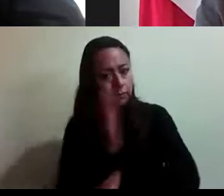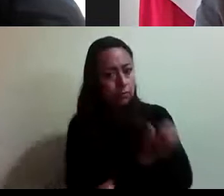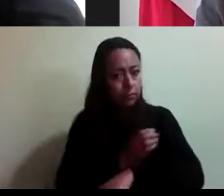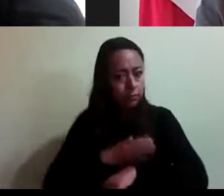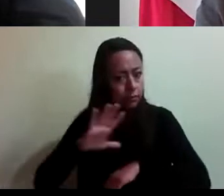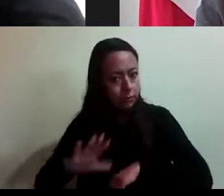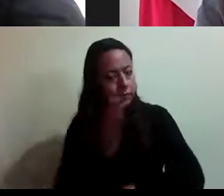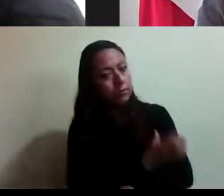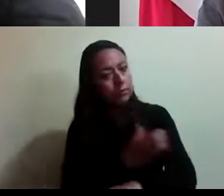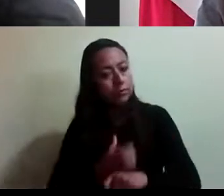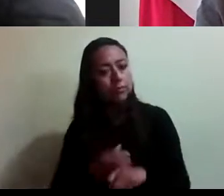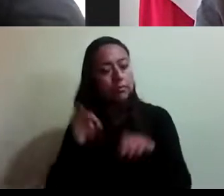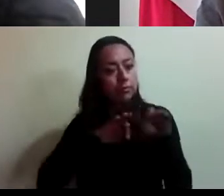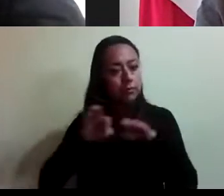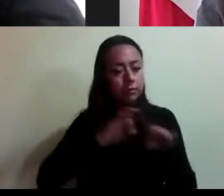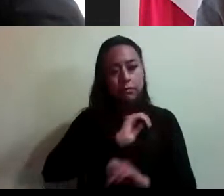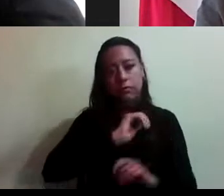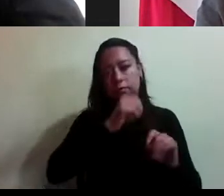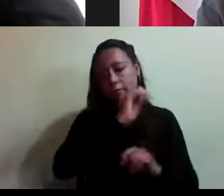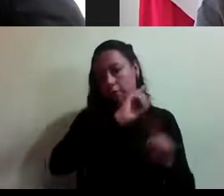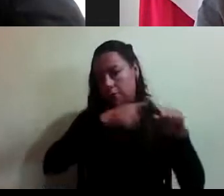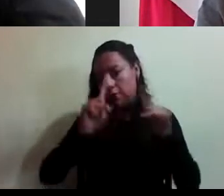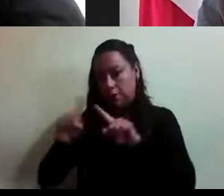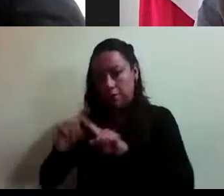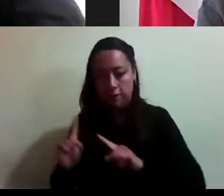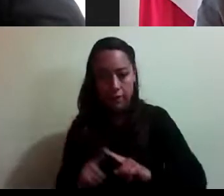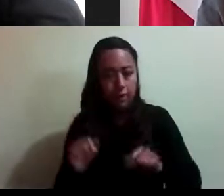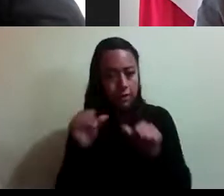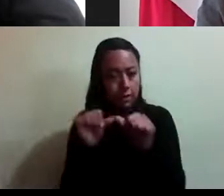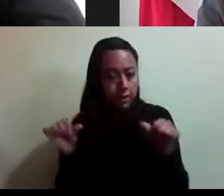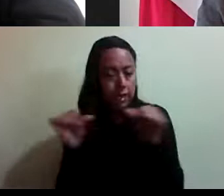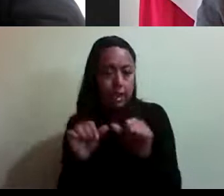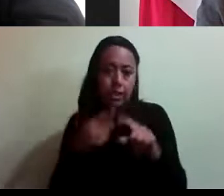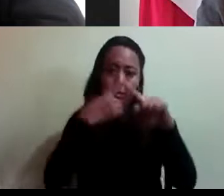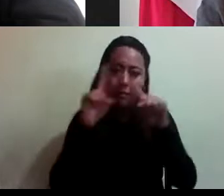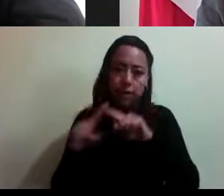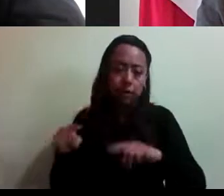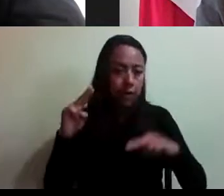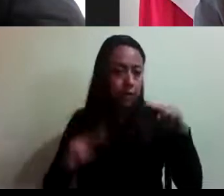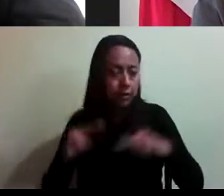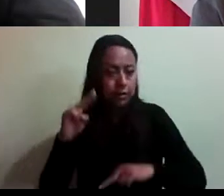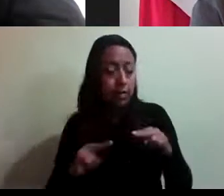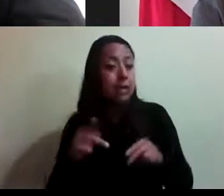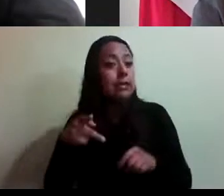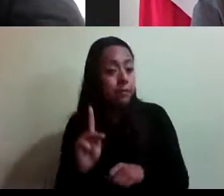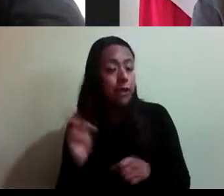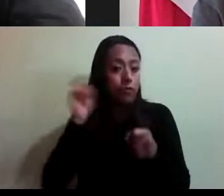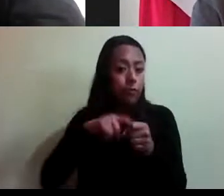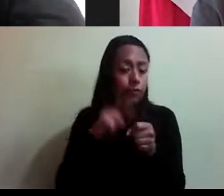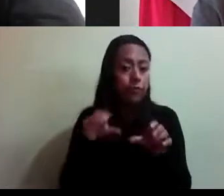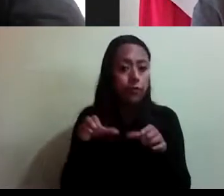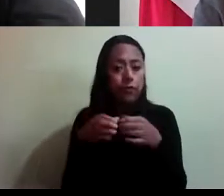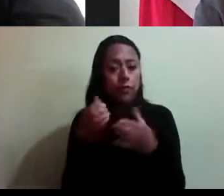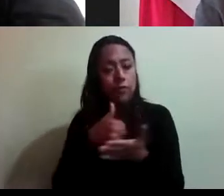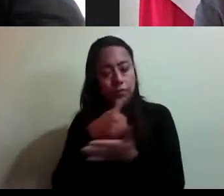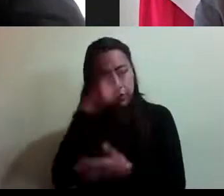son trabajadores en sus distintas modalidades, en sus distintos niveles, que forman parte del Congreso de la Ciudad de México, de